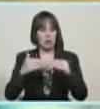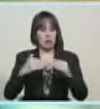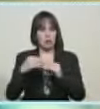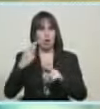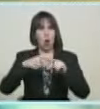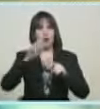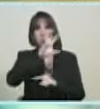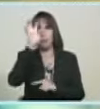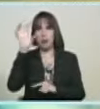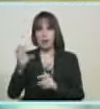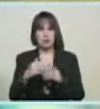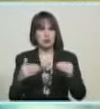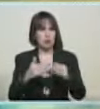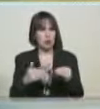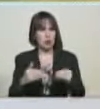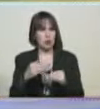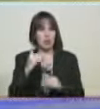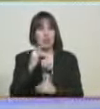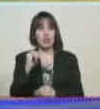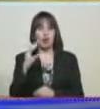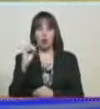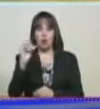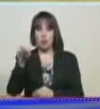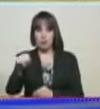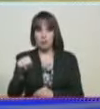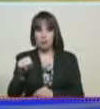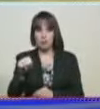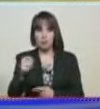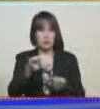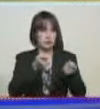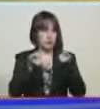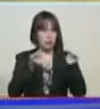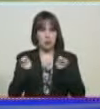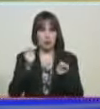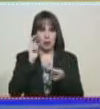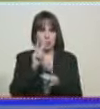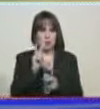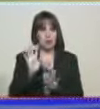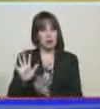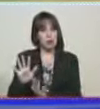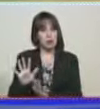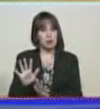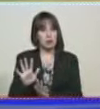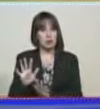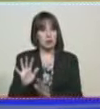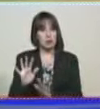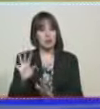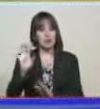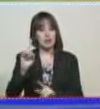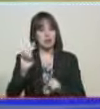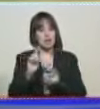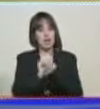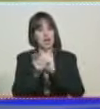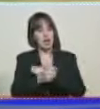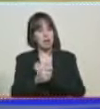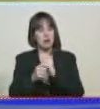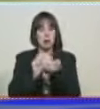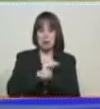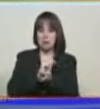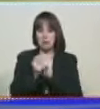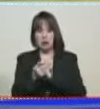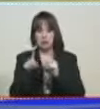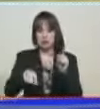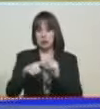extranjera en el sistema de qom esos eran los factores de corrección que habrá de manera